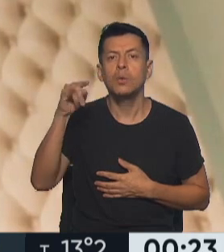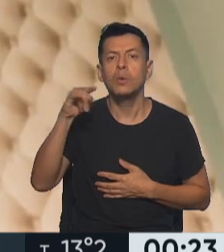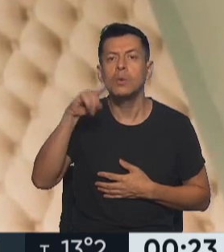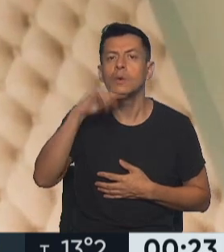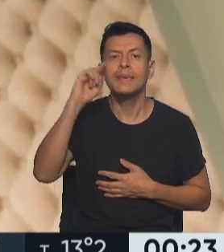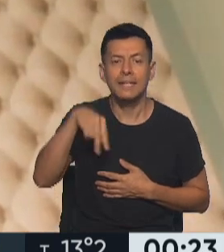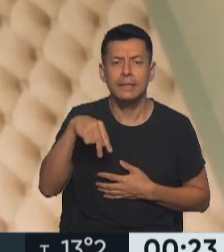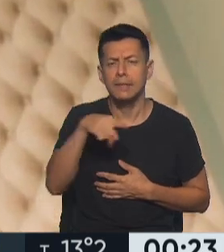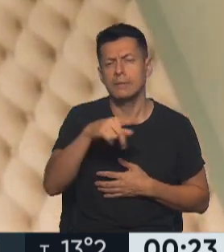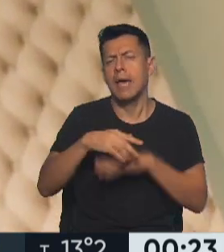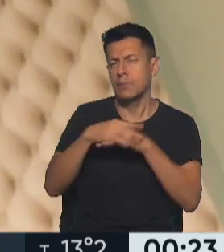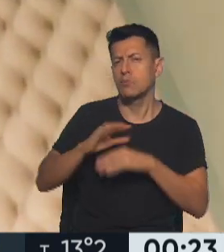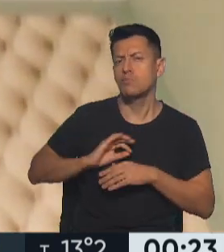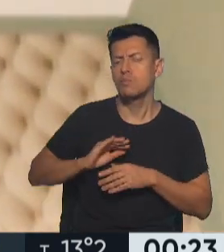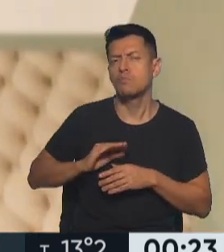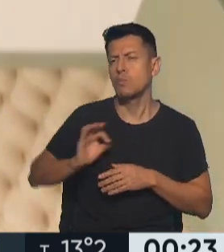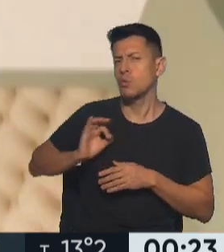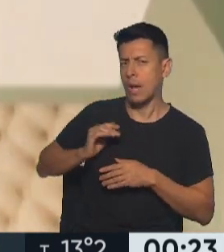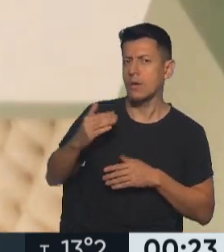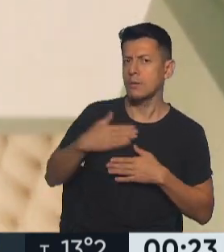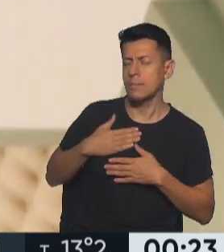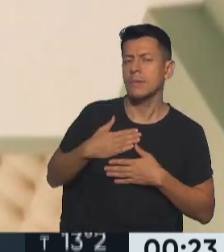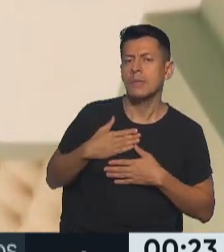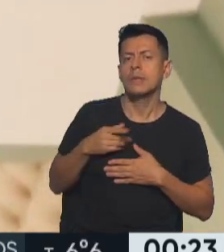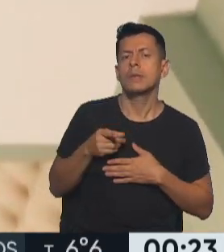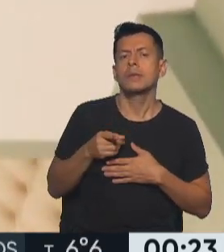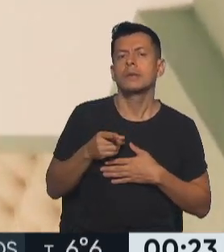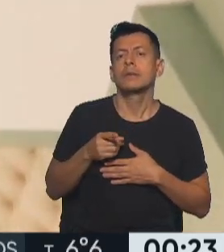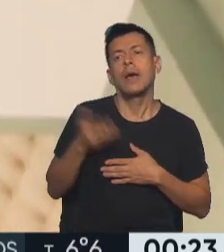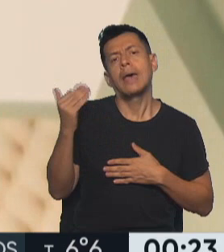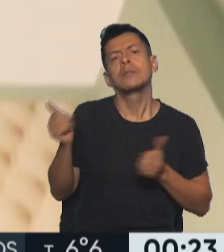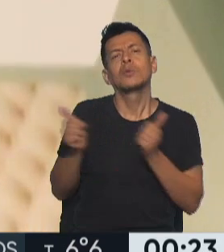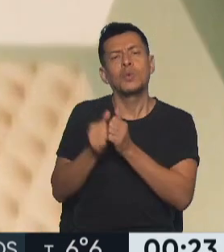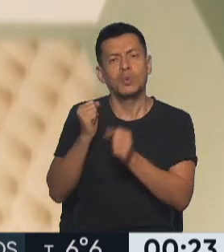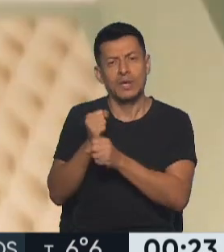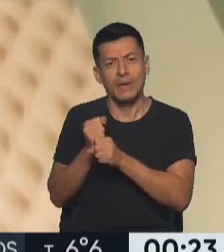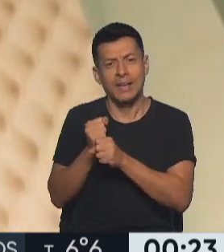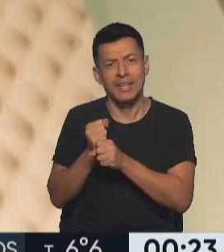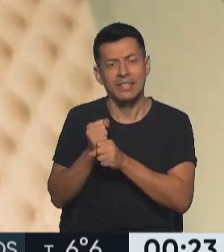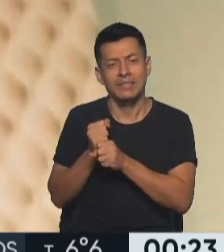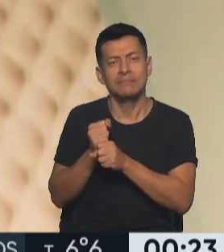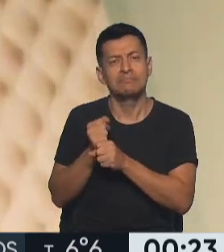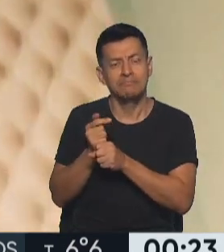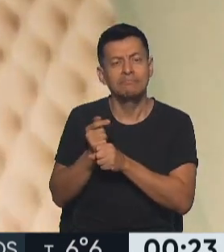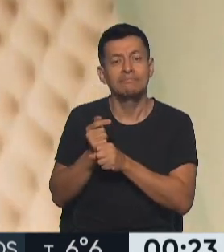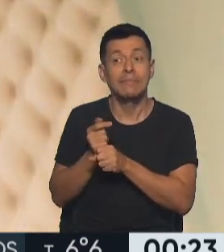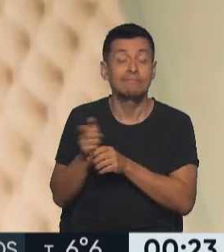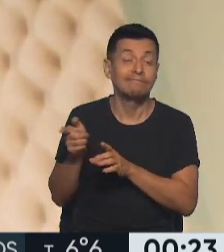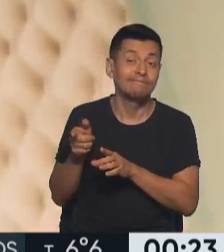muchos años compartimos, trabajé con él en una obra que la verdad que